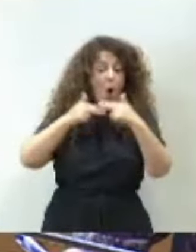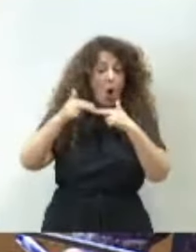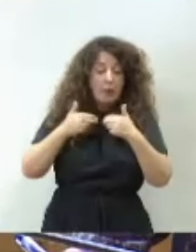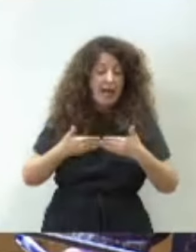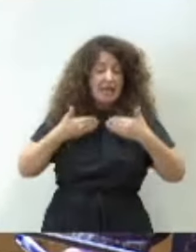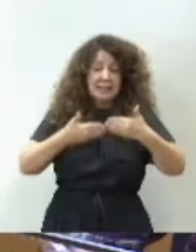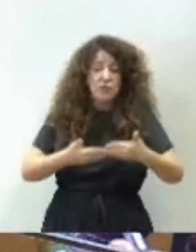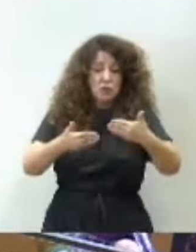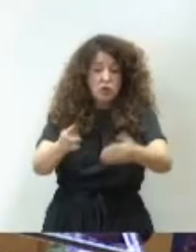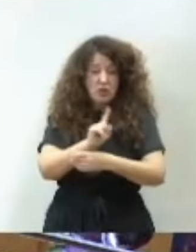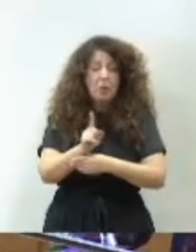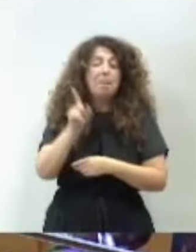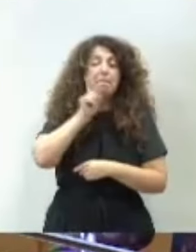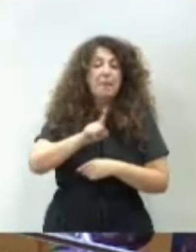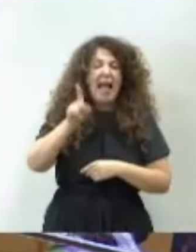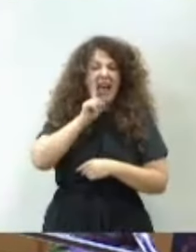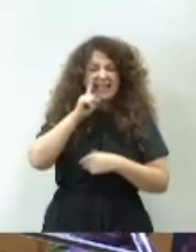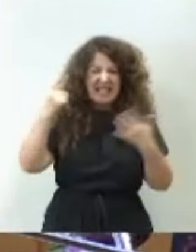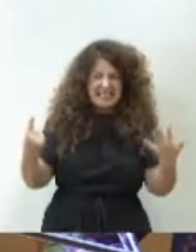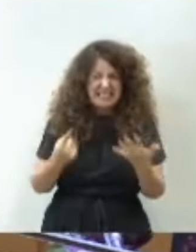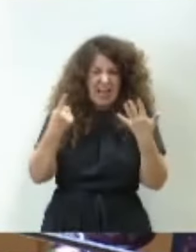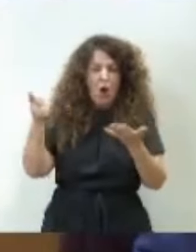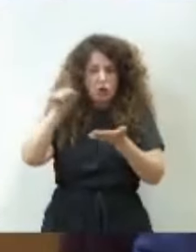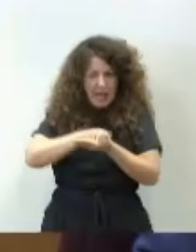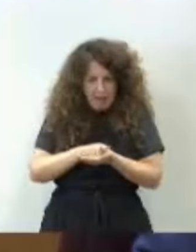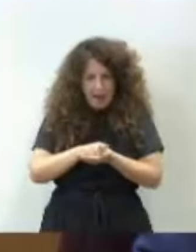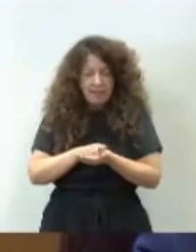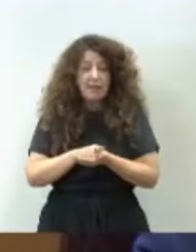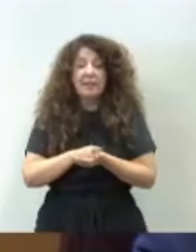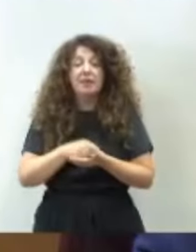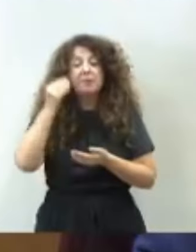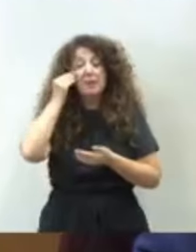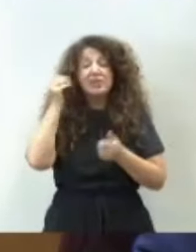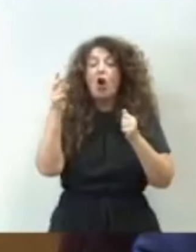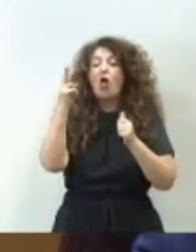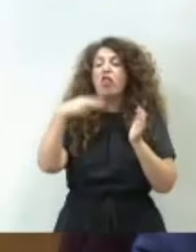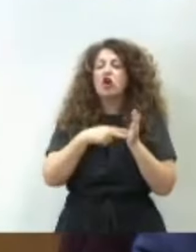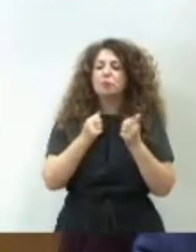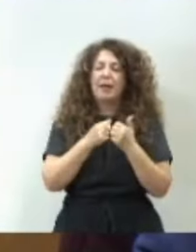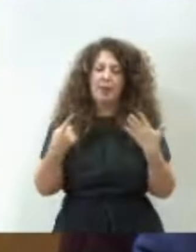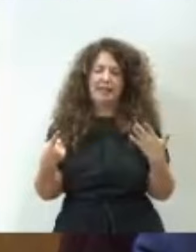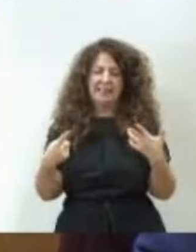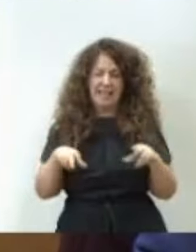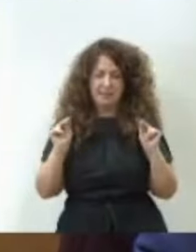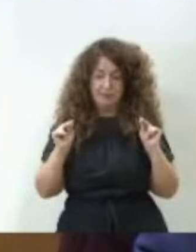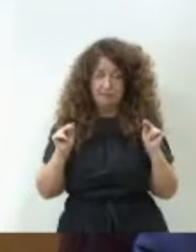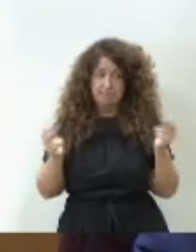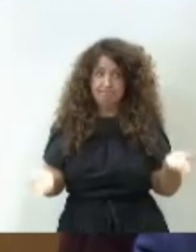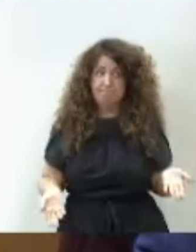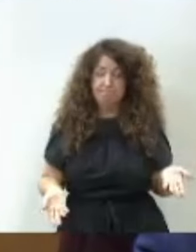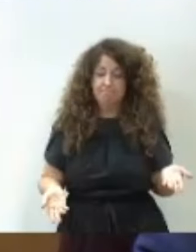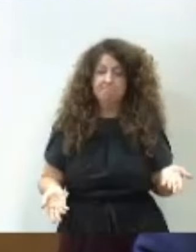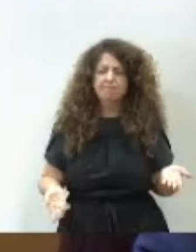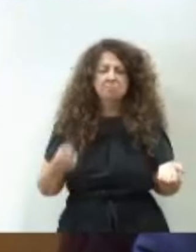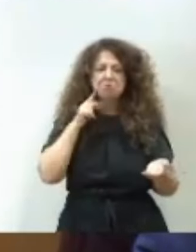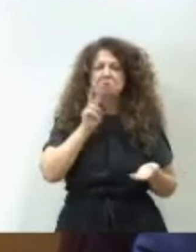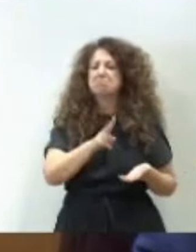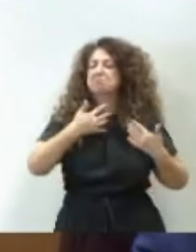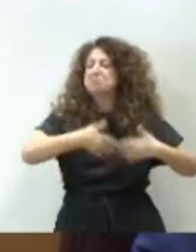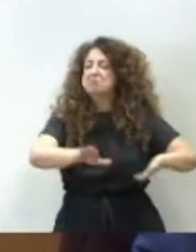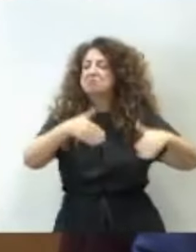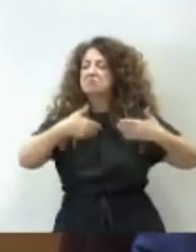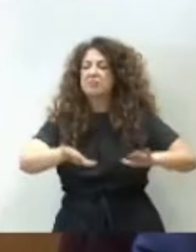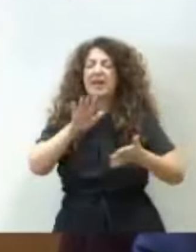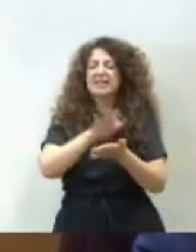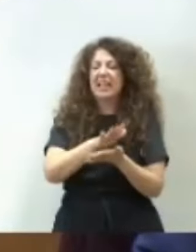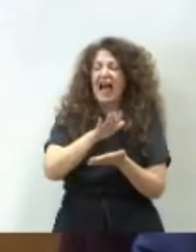no mienten por sexta vez, estará finalizada para 2026. Donde, desde luego, todo con mucha tranquilidad. Donde sí han